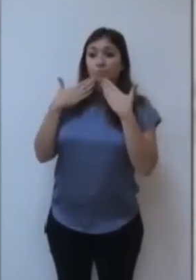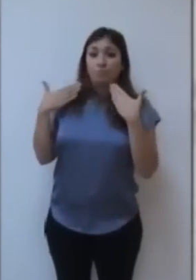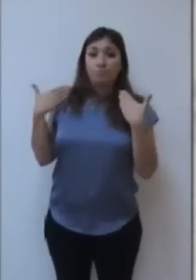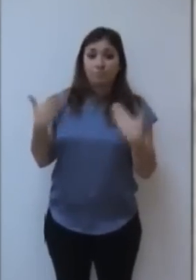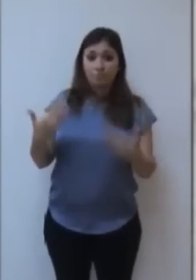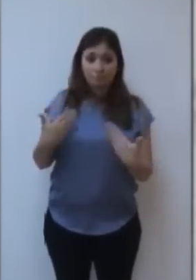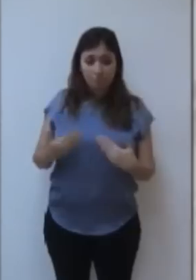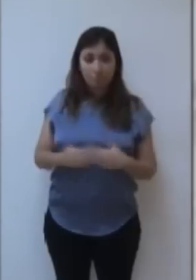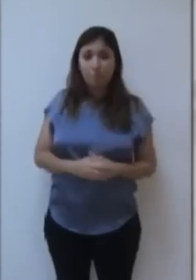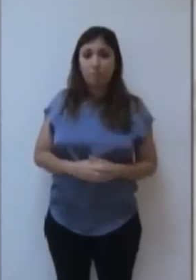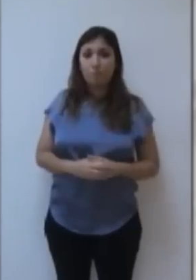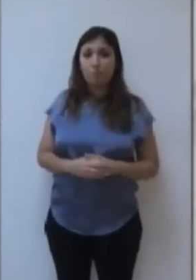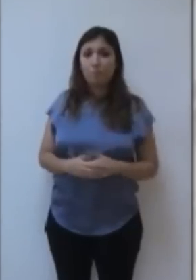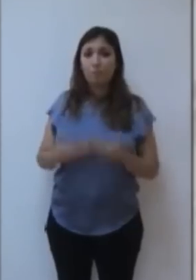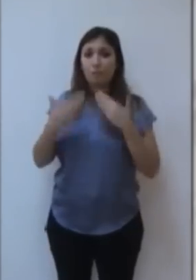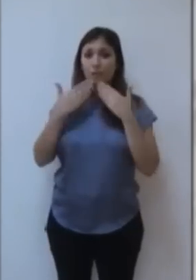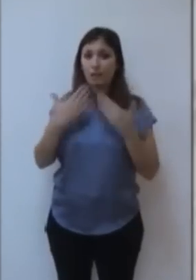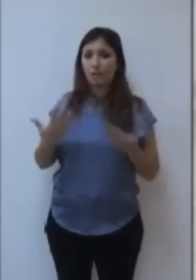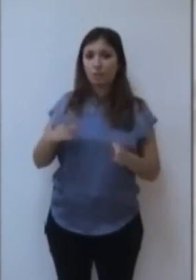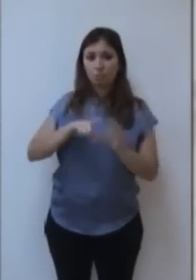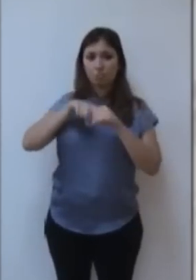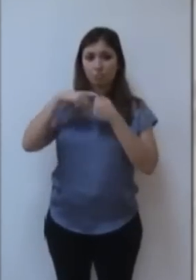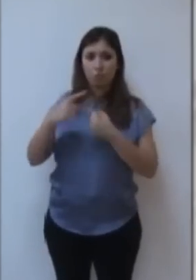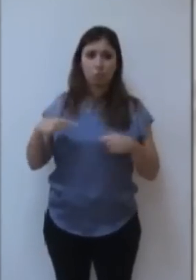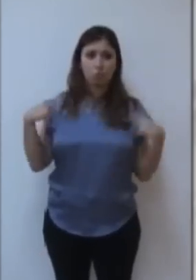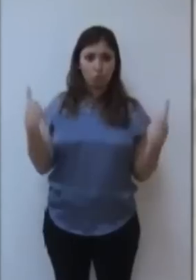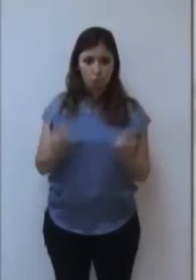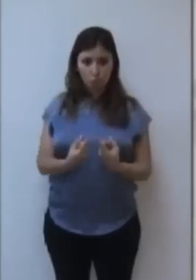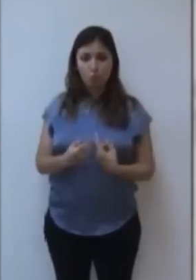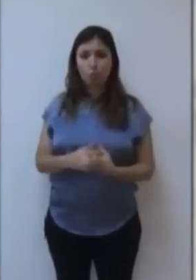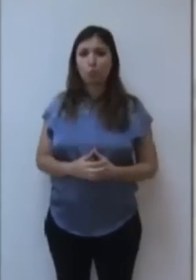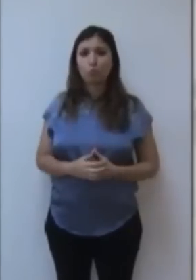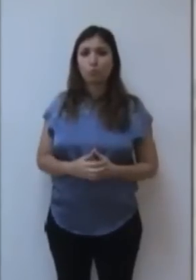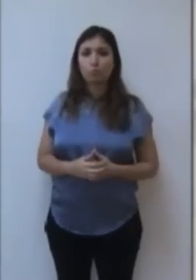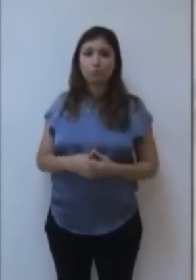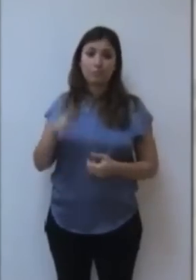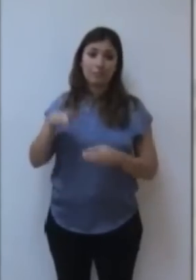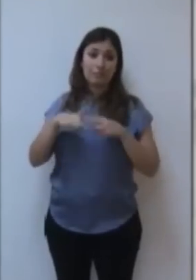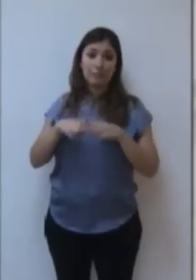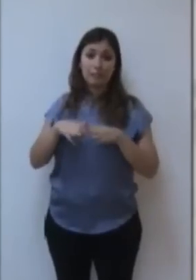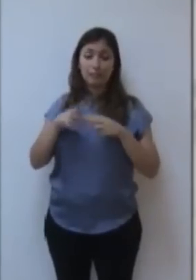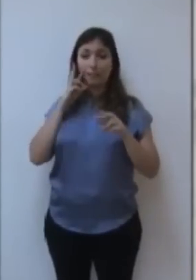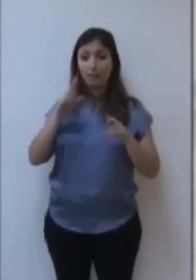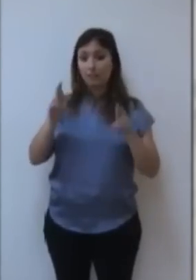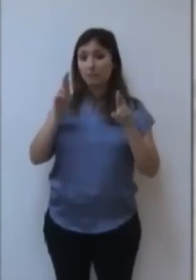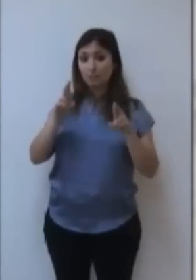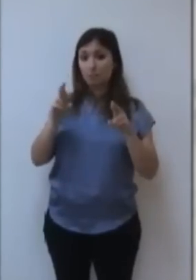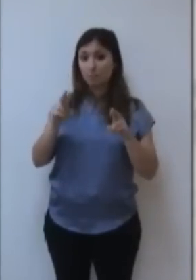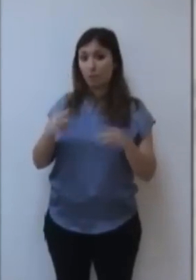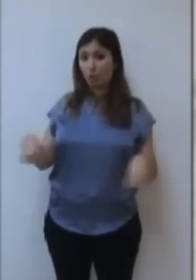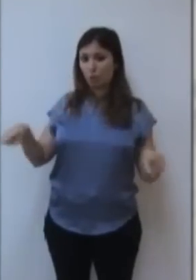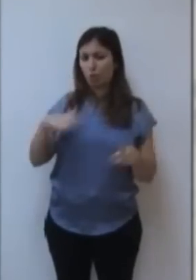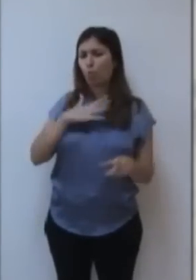gracias a todos los participantes del taller. Espero que os hayáis